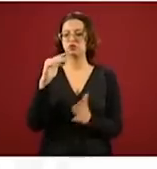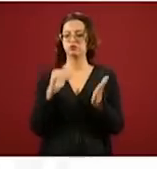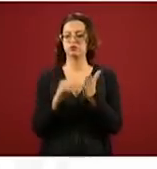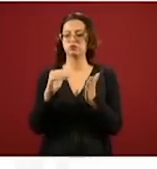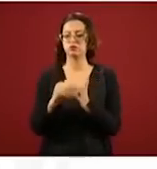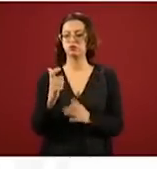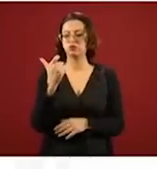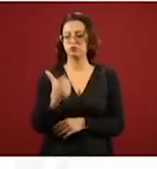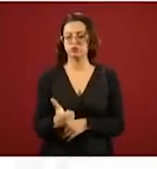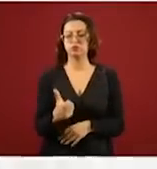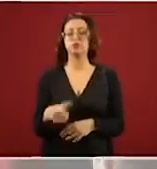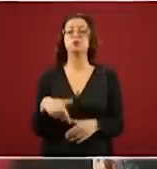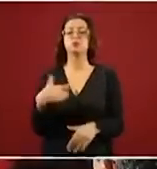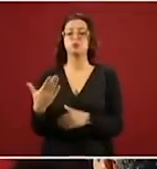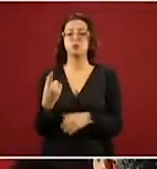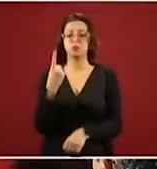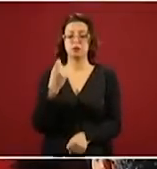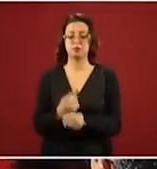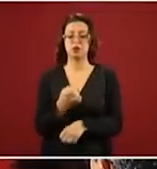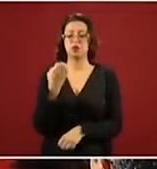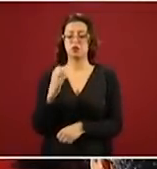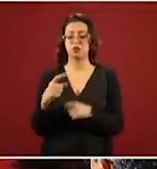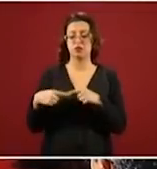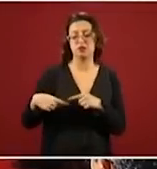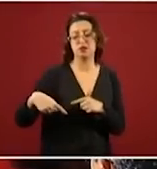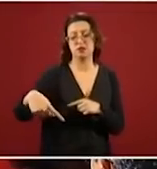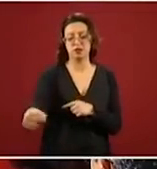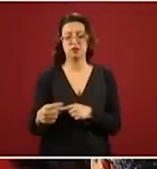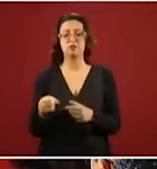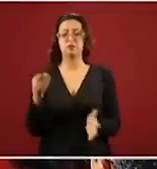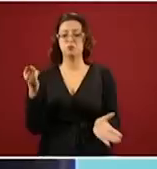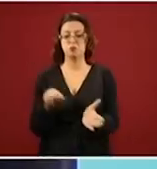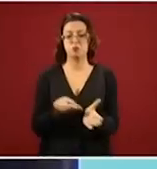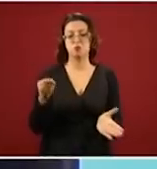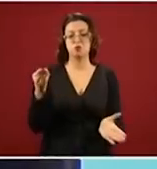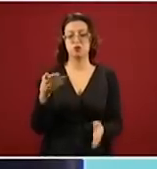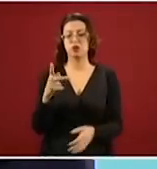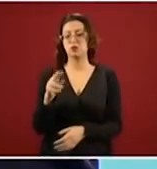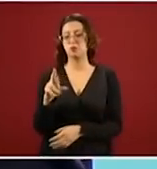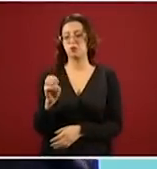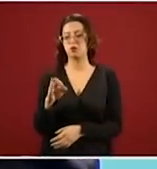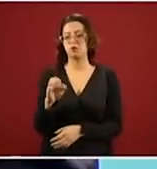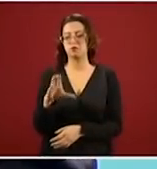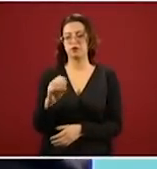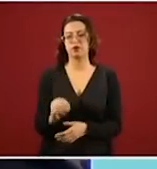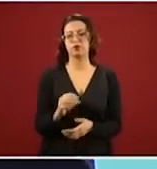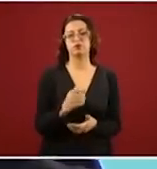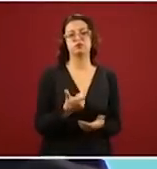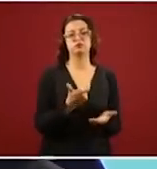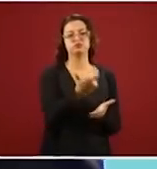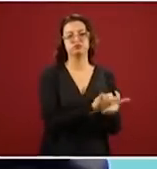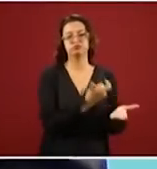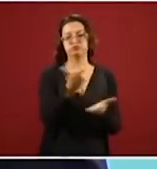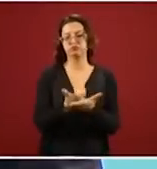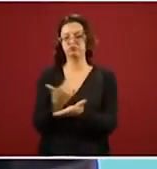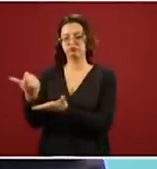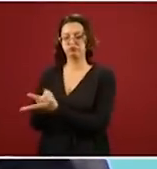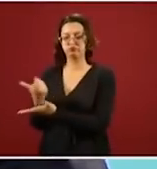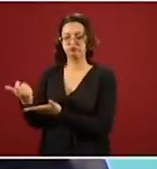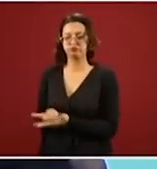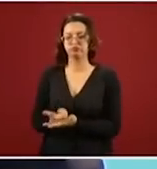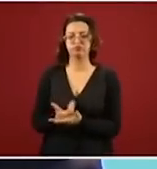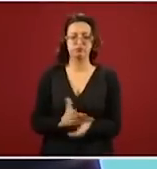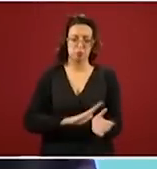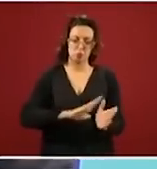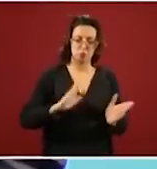del primero de enero profeco cobrar a sus propias multas entonces ya no habrá esa distancia entre la